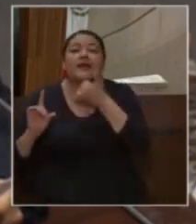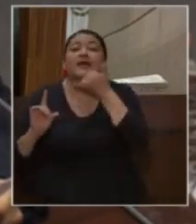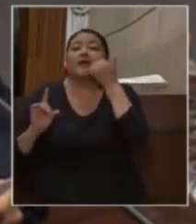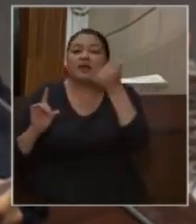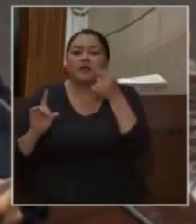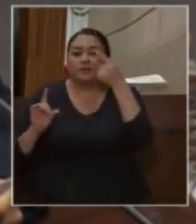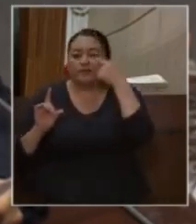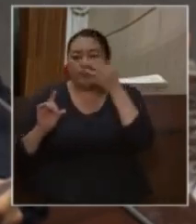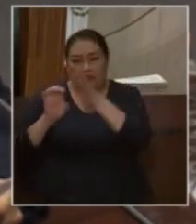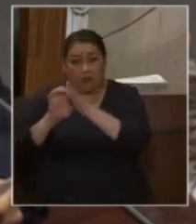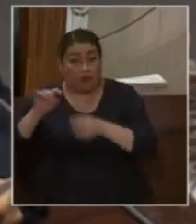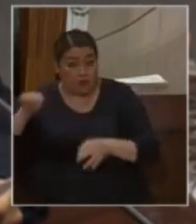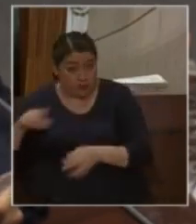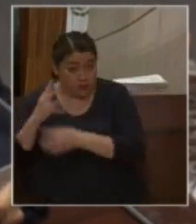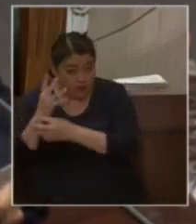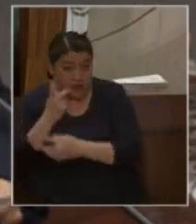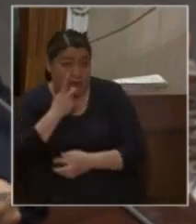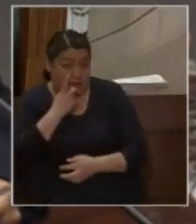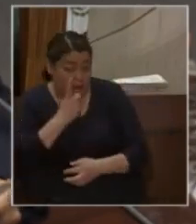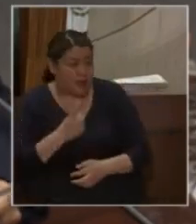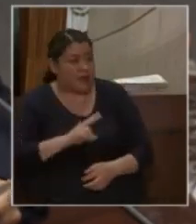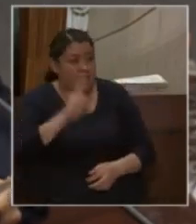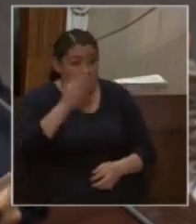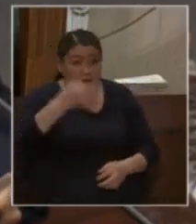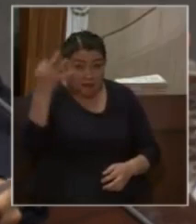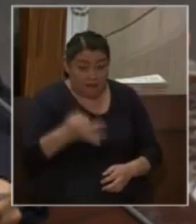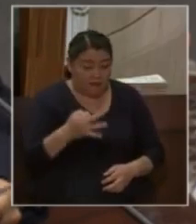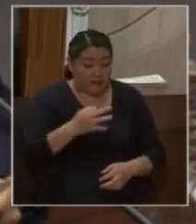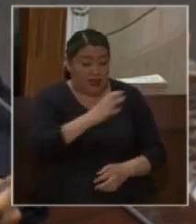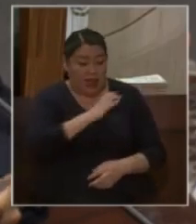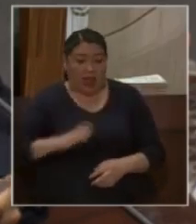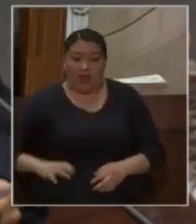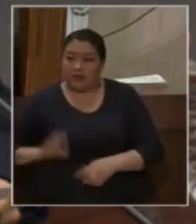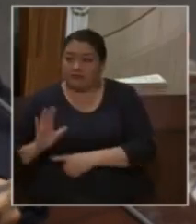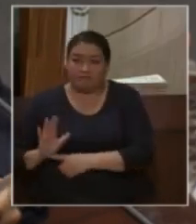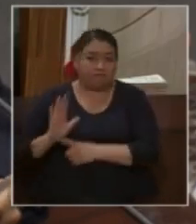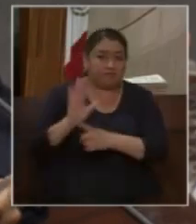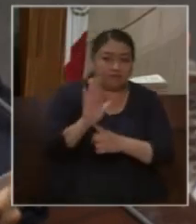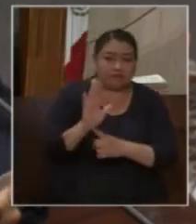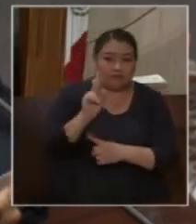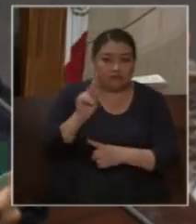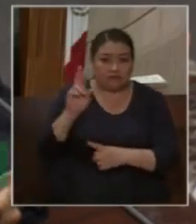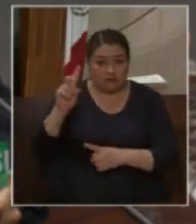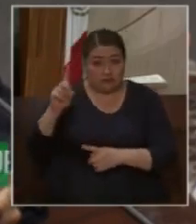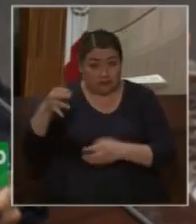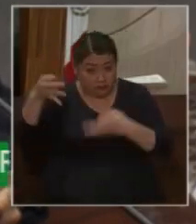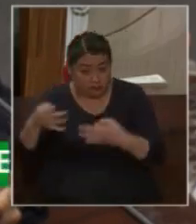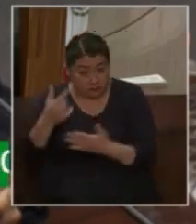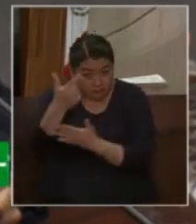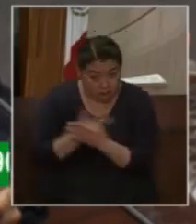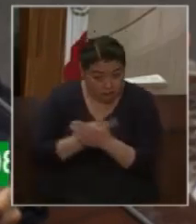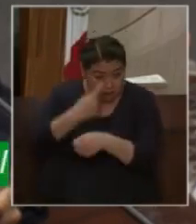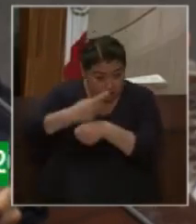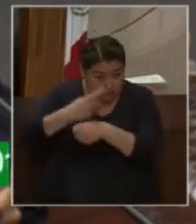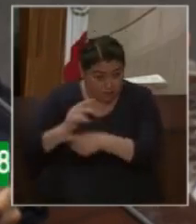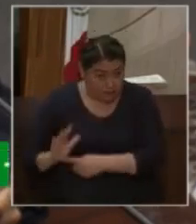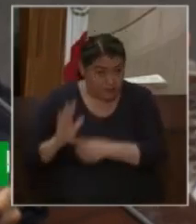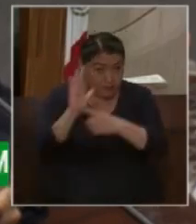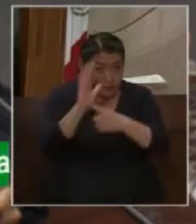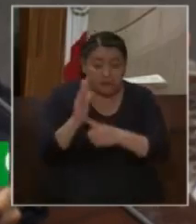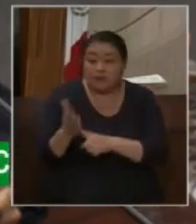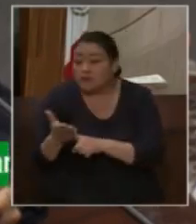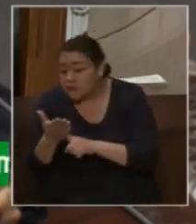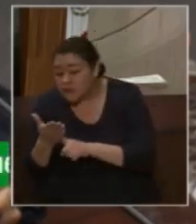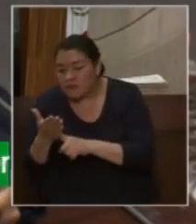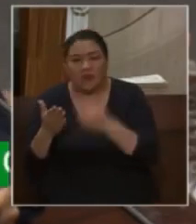es, ella no logró demostrar que, en efecto, fue postulada por el Partido de la Revolución Democrática en primer lugar de la lista. Contrariamente a su